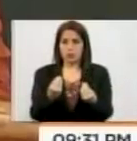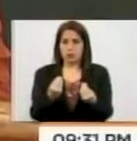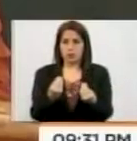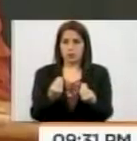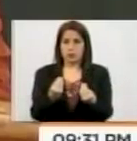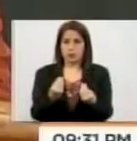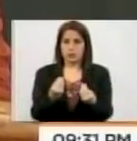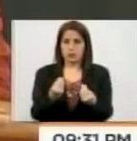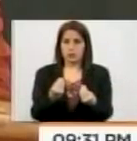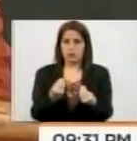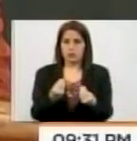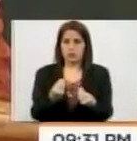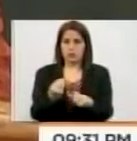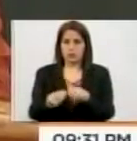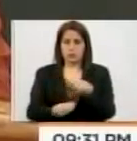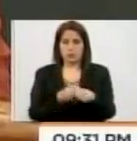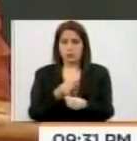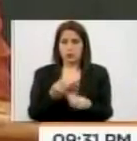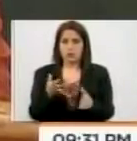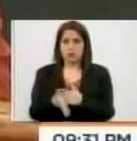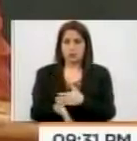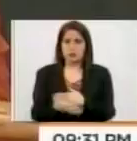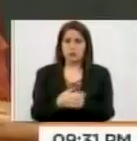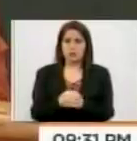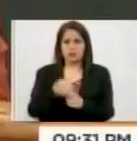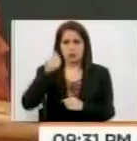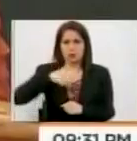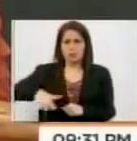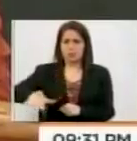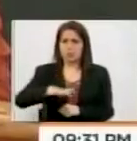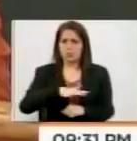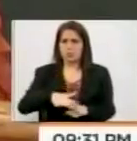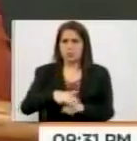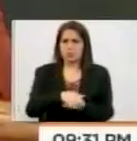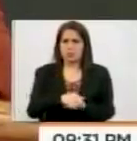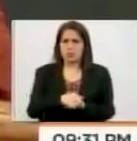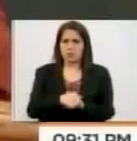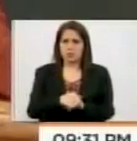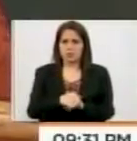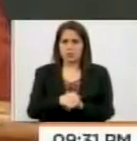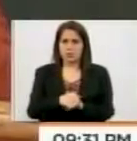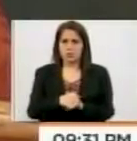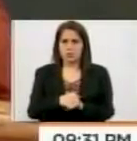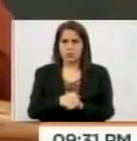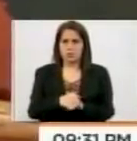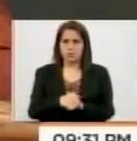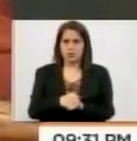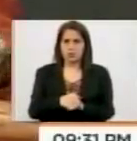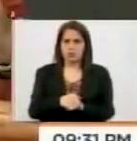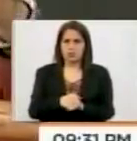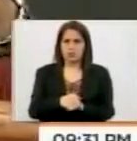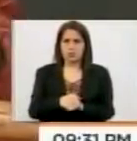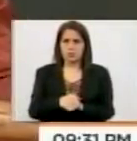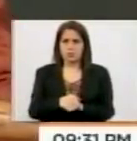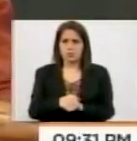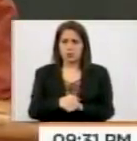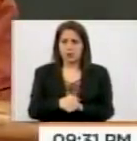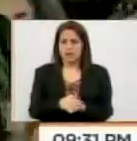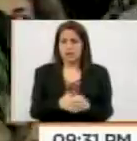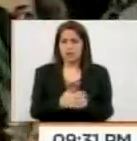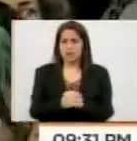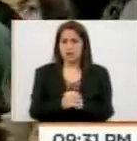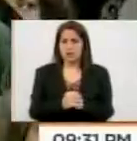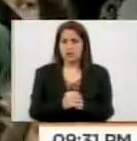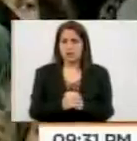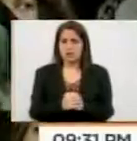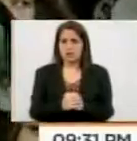Tampoco. Vino la juventud y vino el pueblo y creó la consigna e impuso el canto de campaña. Ahí